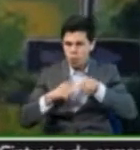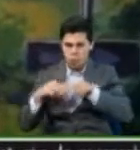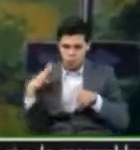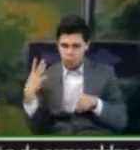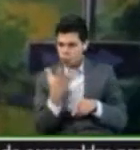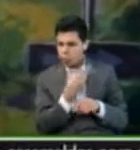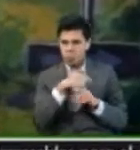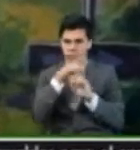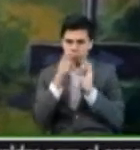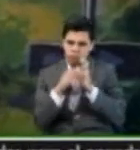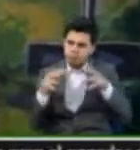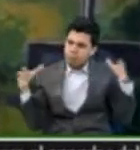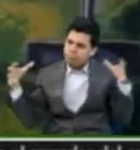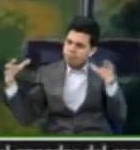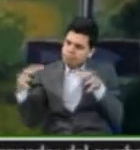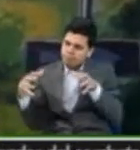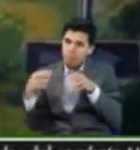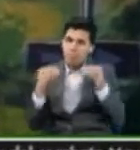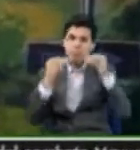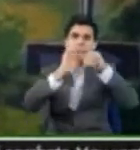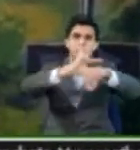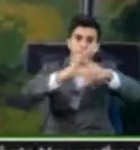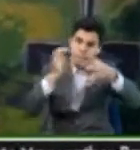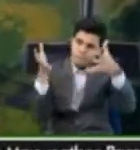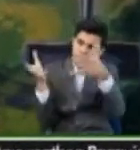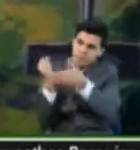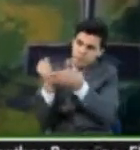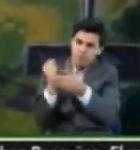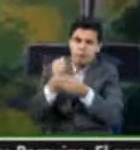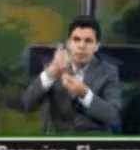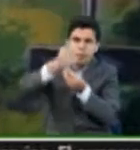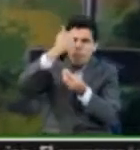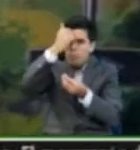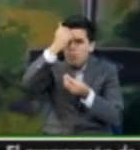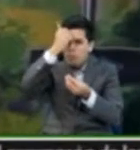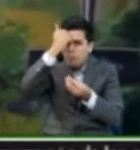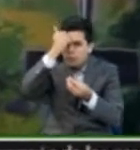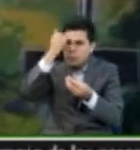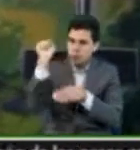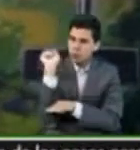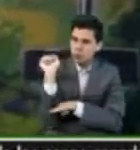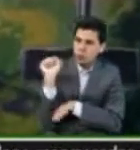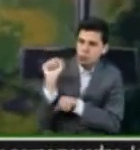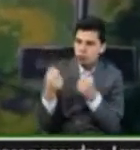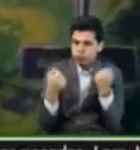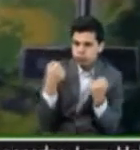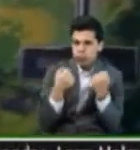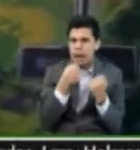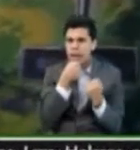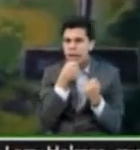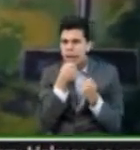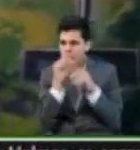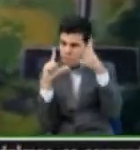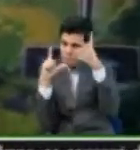dependen de todos ellos, al igual que la parte médica, que es un aporte para ellos, el técnico, las personas que los llevan en sus vehículos, la parte de periodismo. Todos hacemos